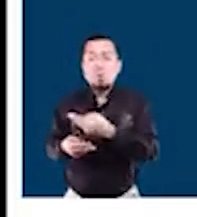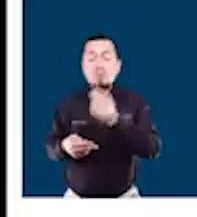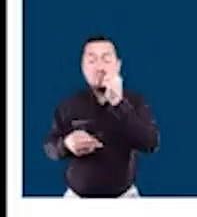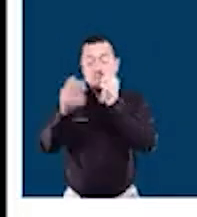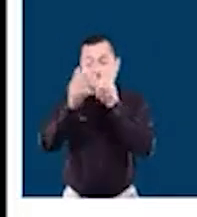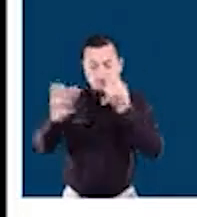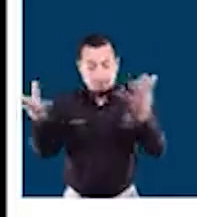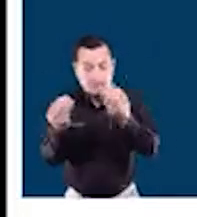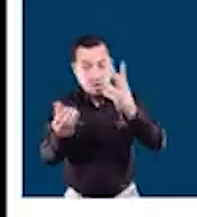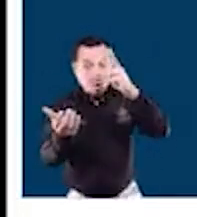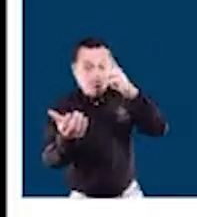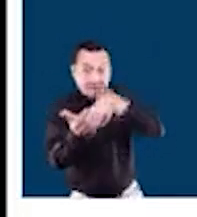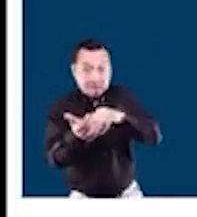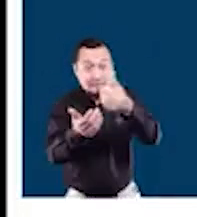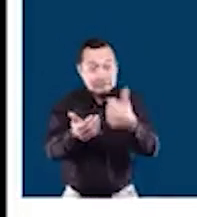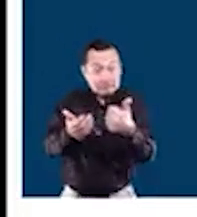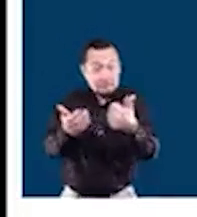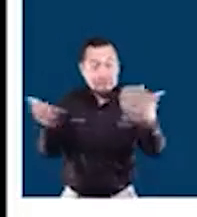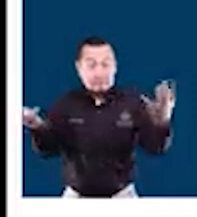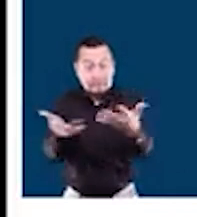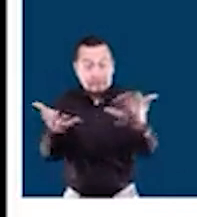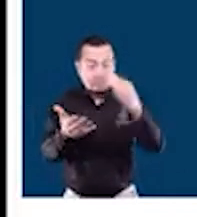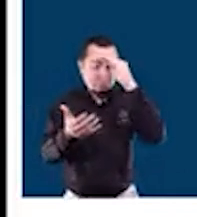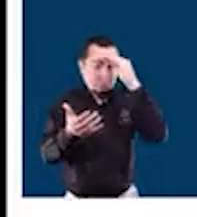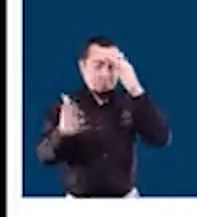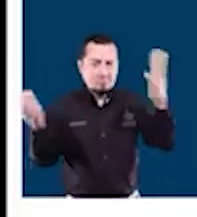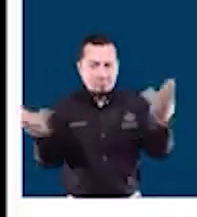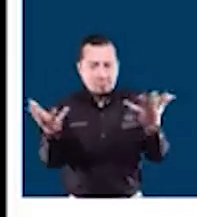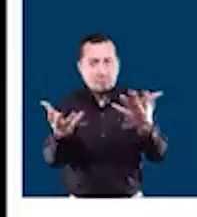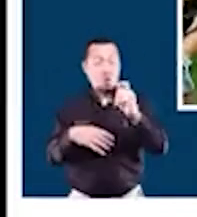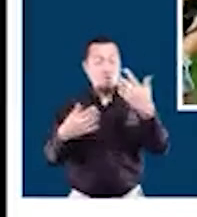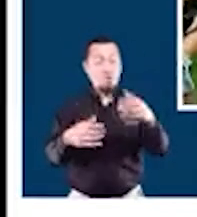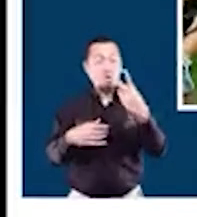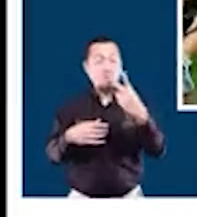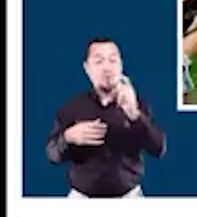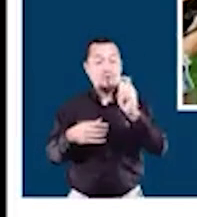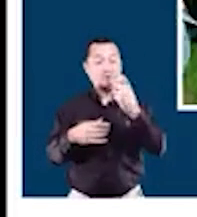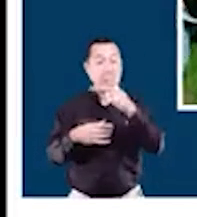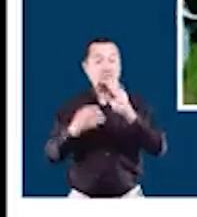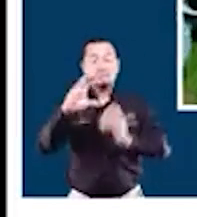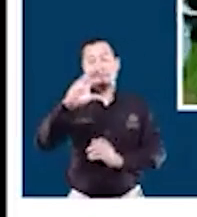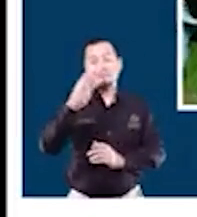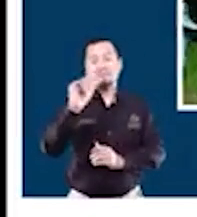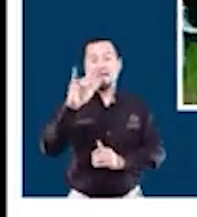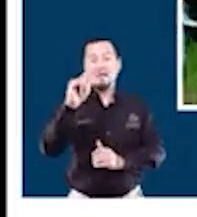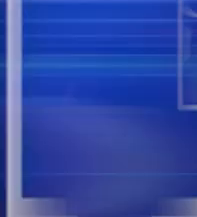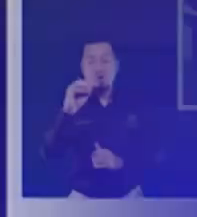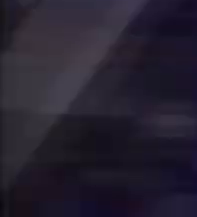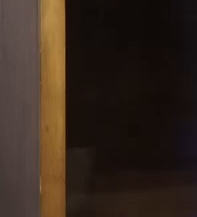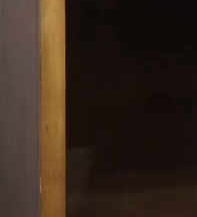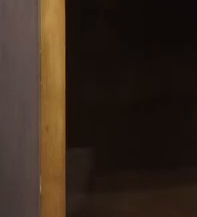experiencia profesional, pero que no tengan contrato vigente en las diferentes categorías del balompié nacional. Para Infórmate Noticias, Yair